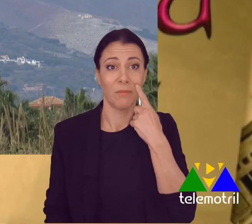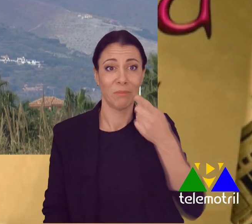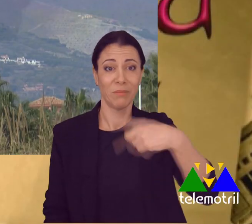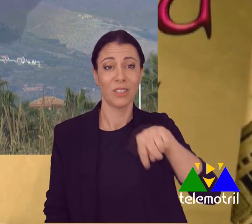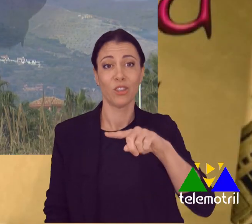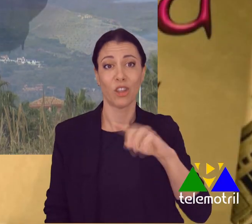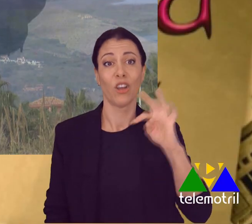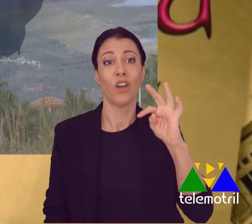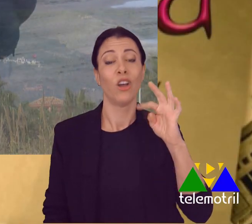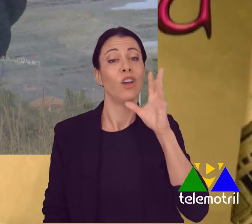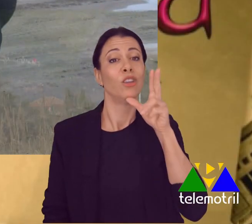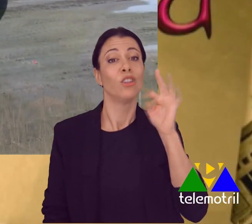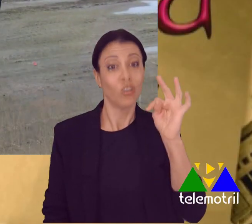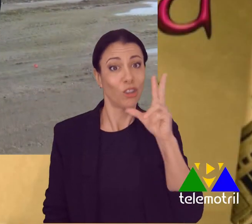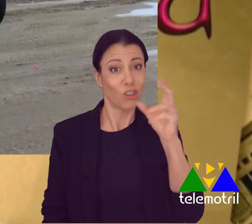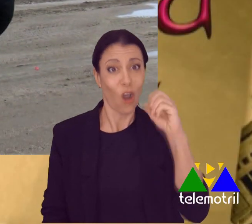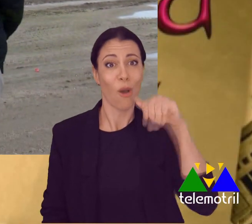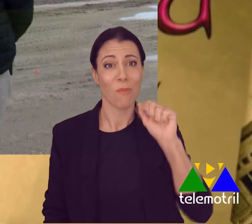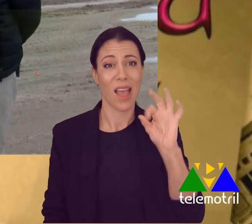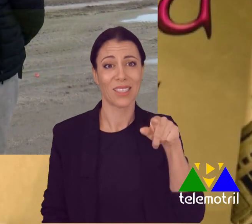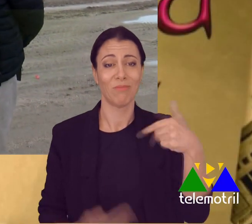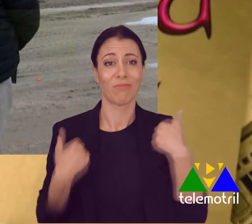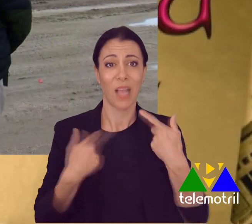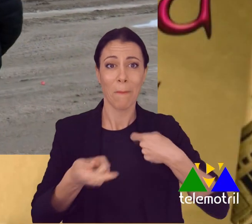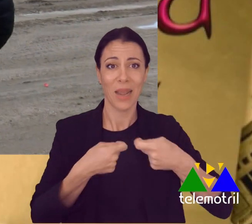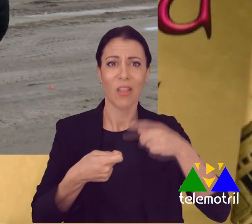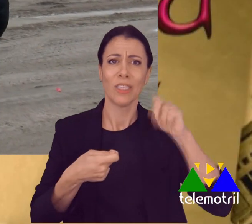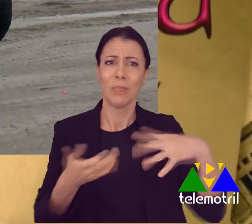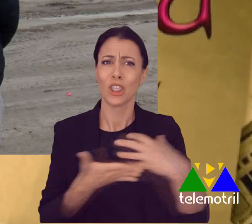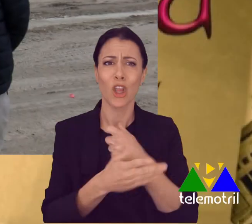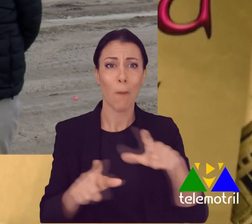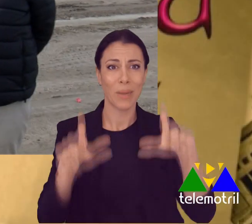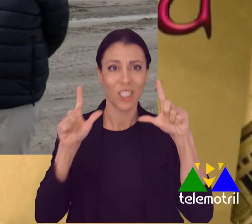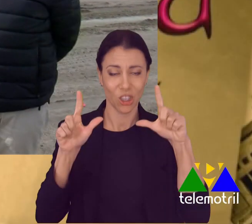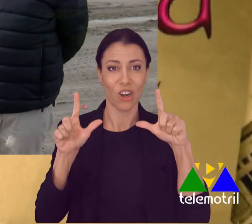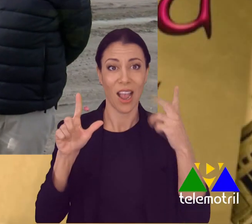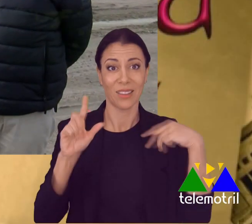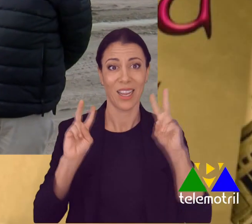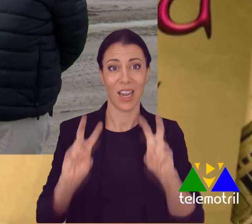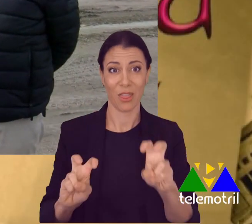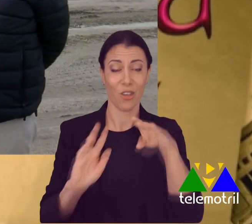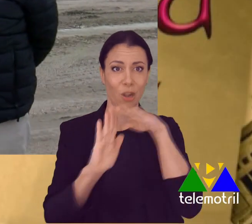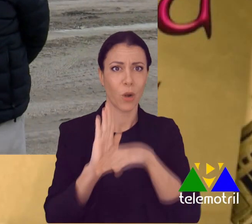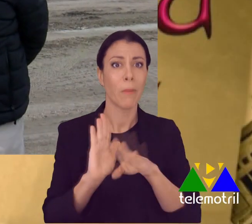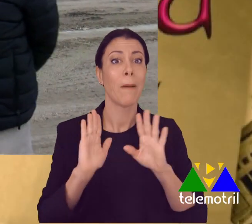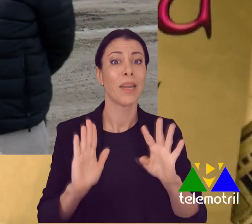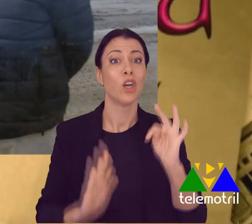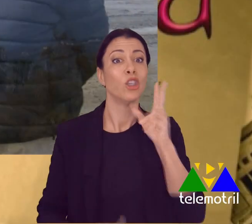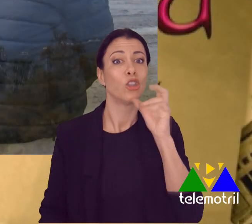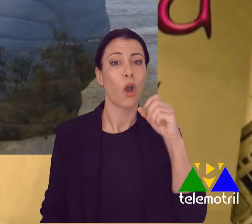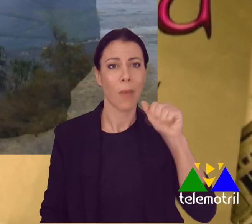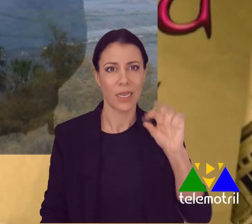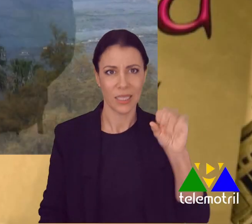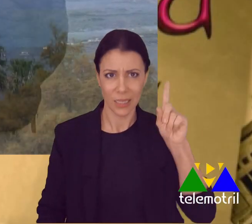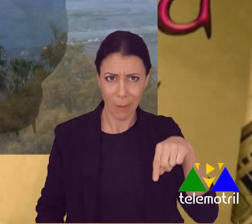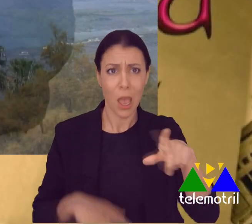de Tomás de Aquino y Mercado, además de todos esos personajes que acabo de mencionar en este inicio de programa. Tomás de Aquino y Mercado, que va a ser protagonista